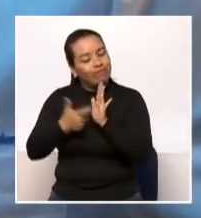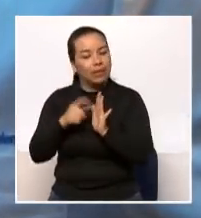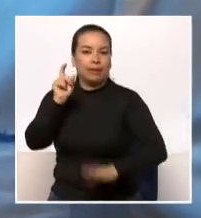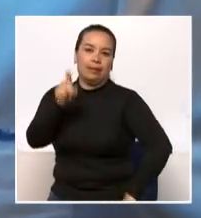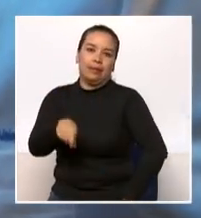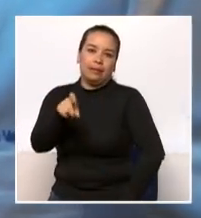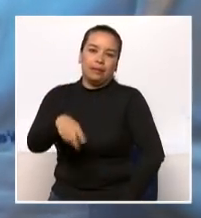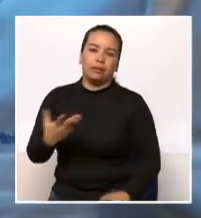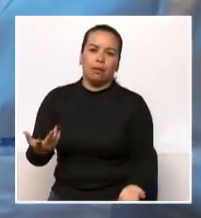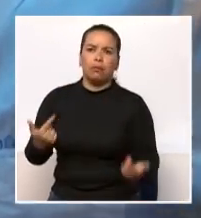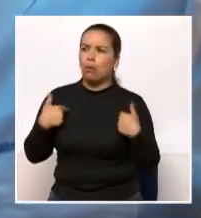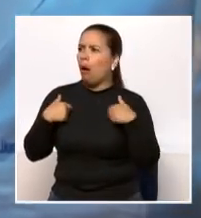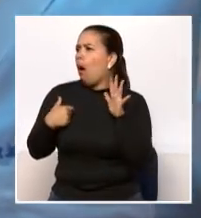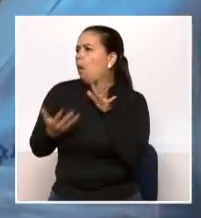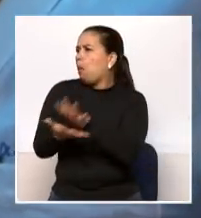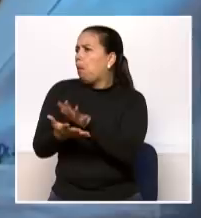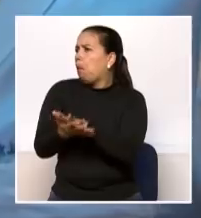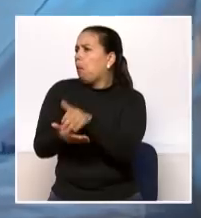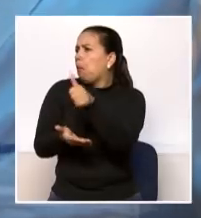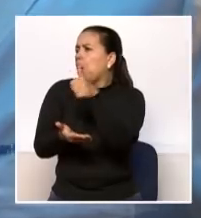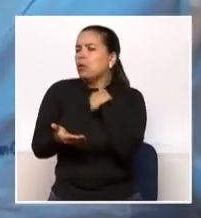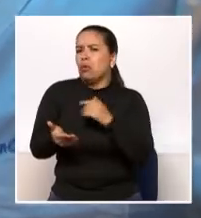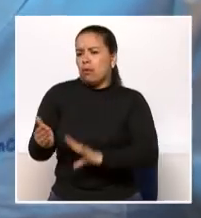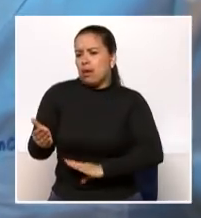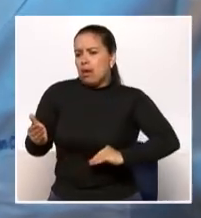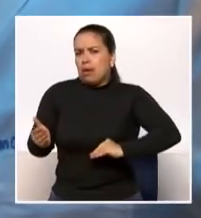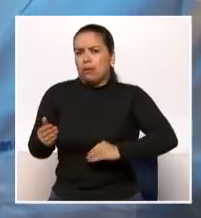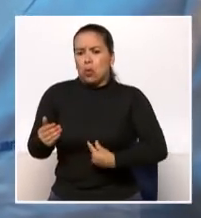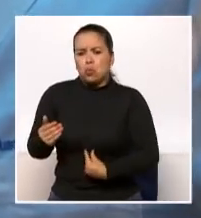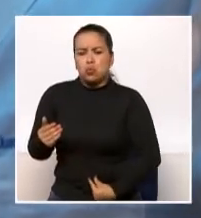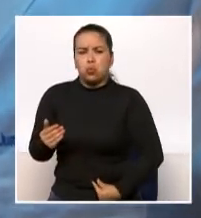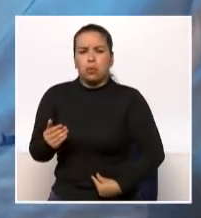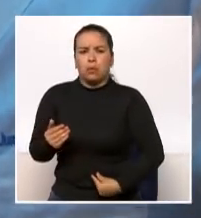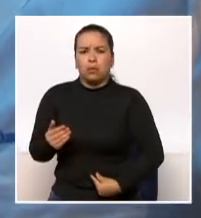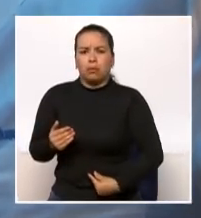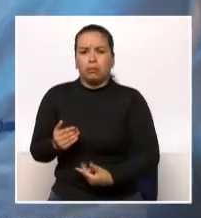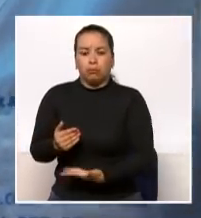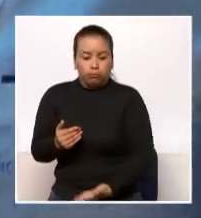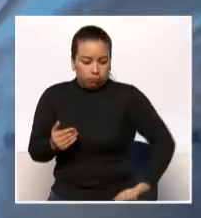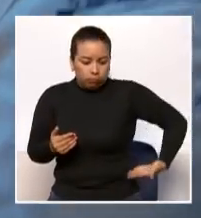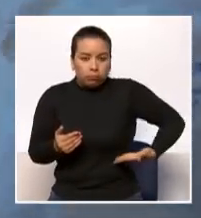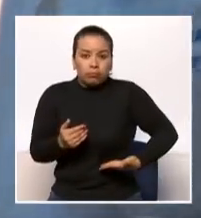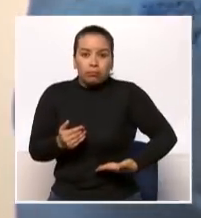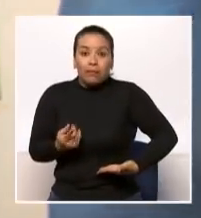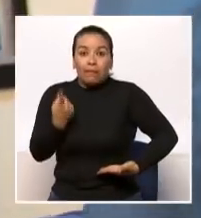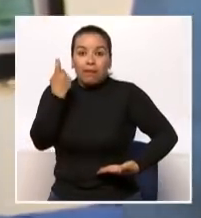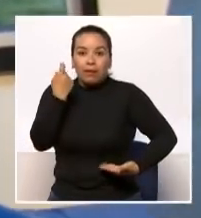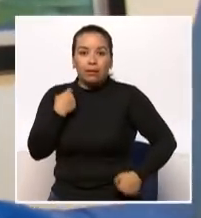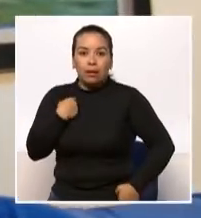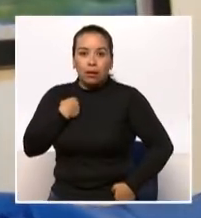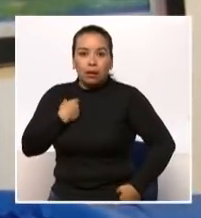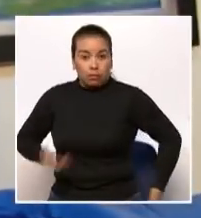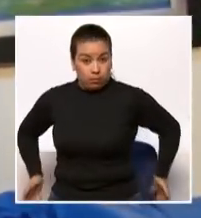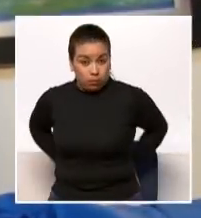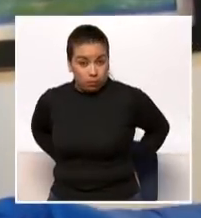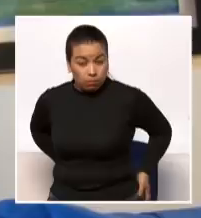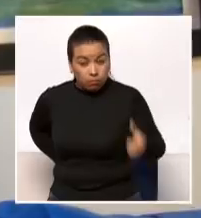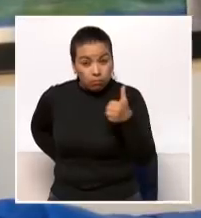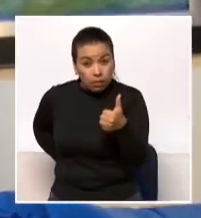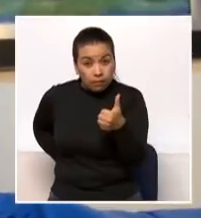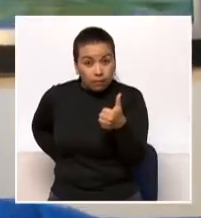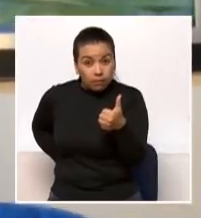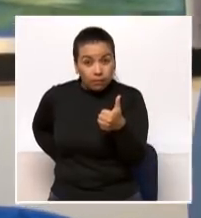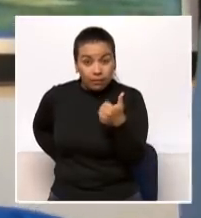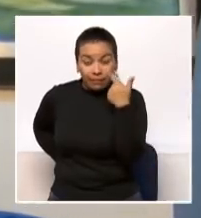sí, yo puedo quedar medio tranquilo porque le vimos el hígado y la vesícula, y el resto, ¿será que los riñones estaban bien? Mire